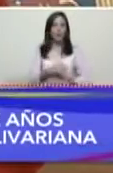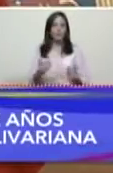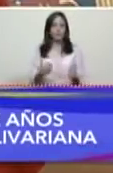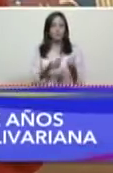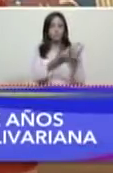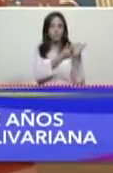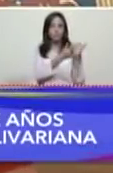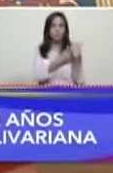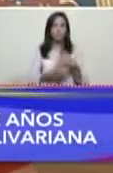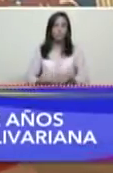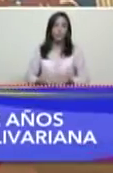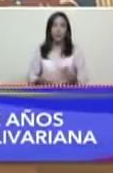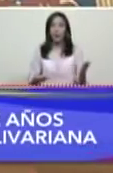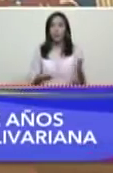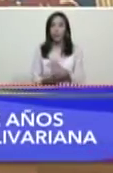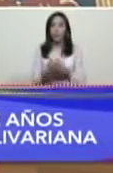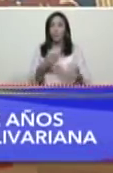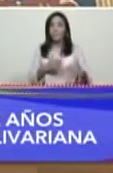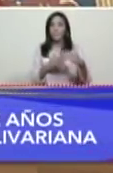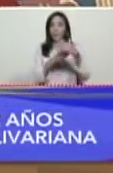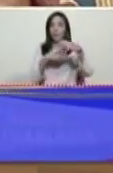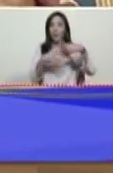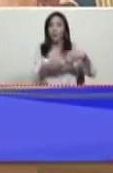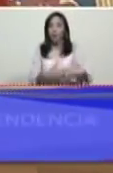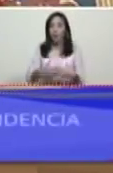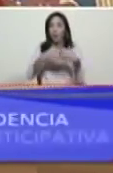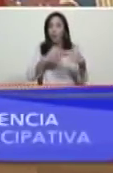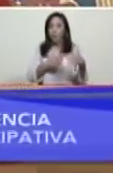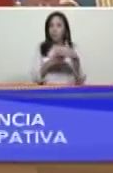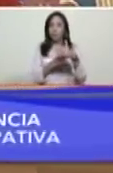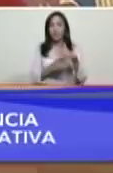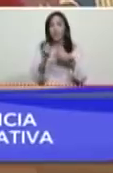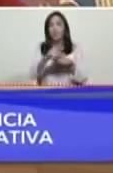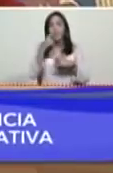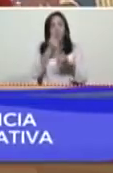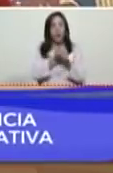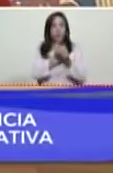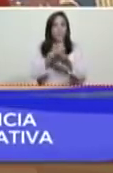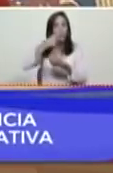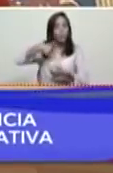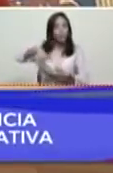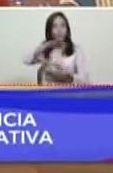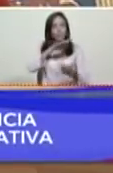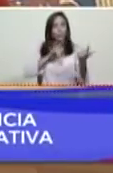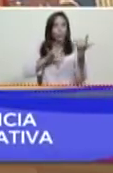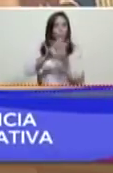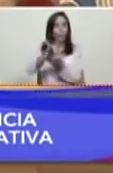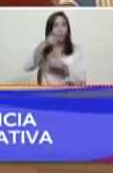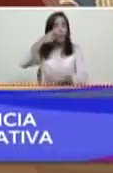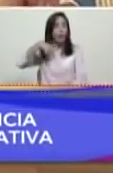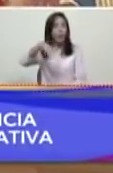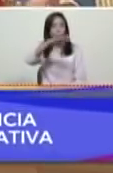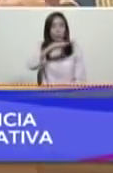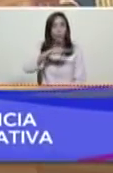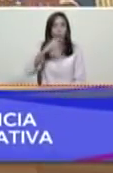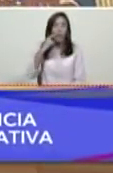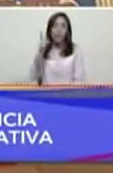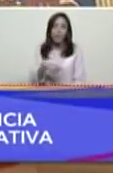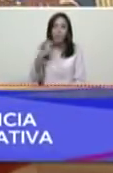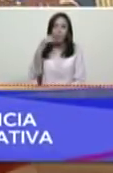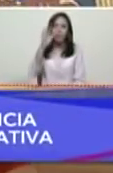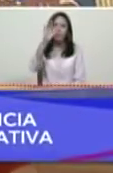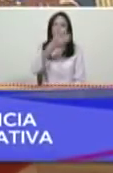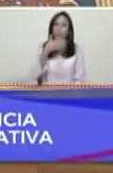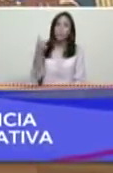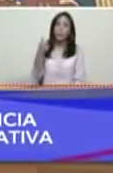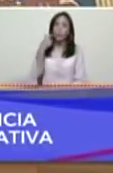el antiimperialismo militante, en el amor por el pueblo y en la felicidad de saber que estamos construyendo un futuro grande para